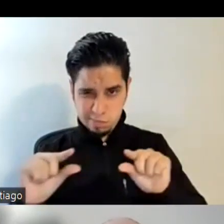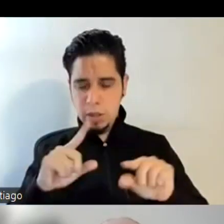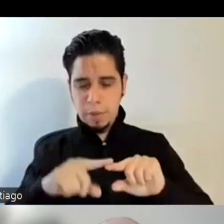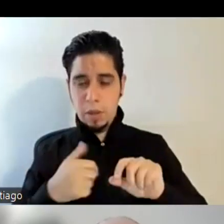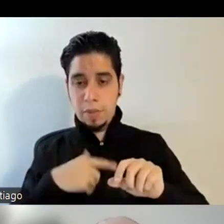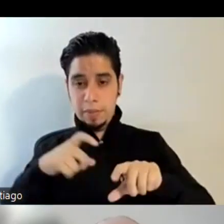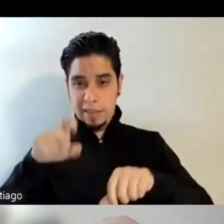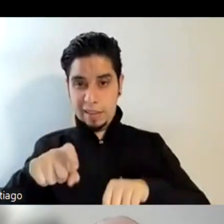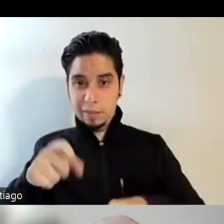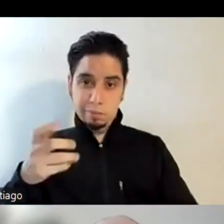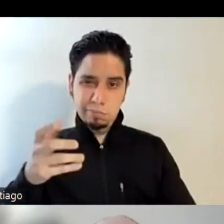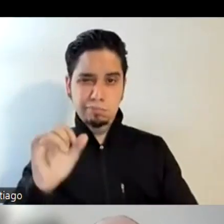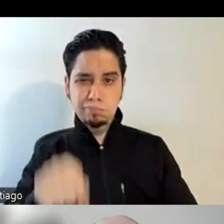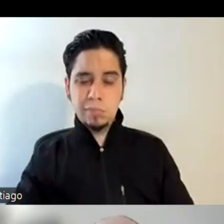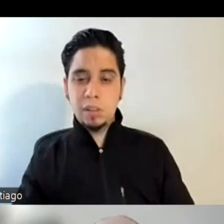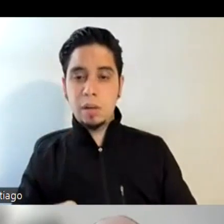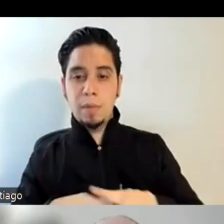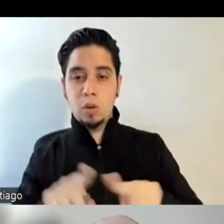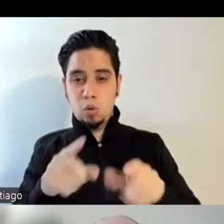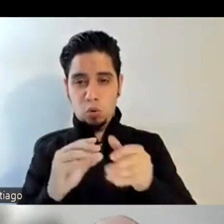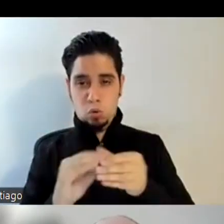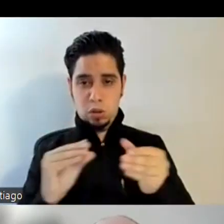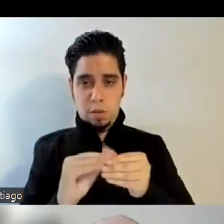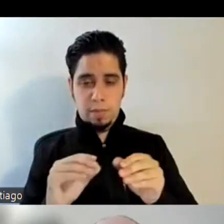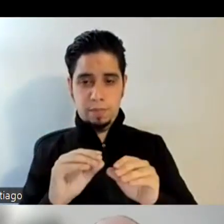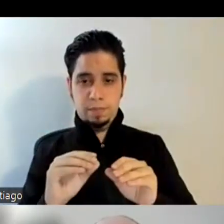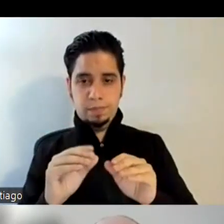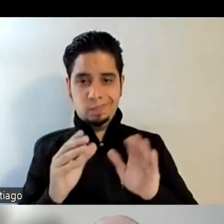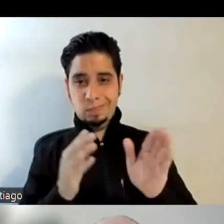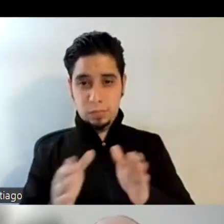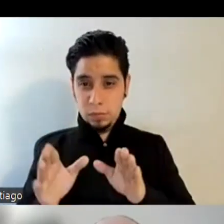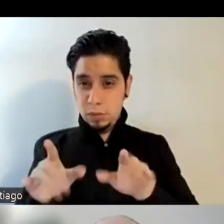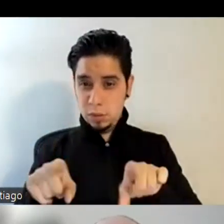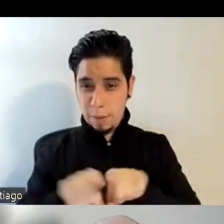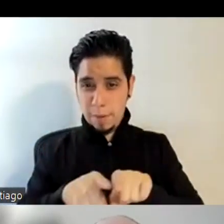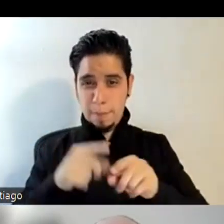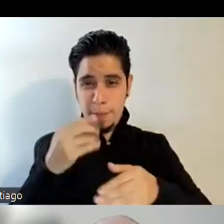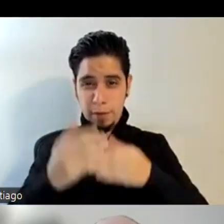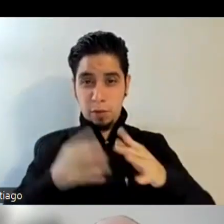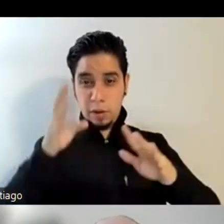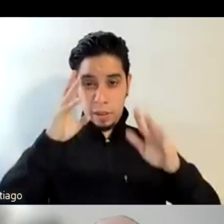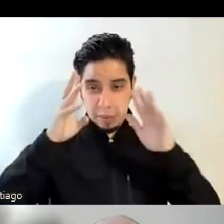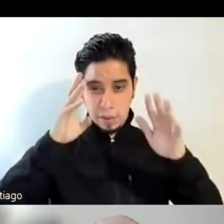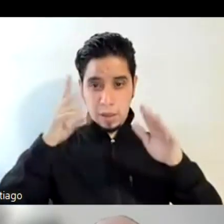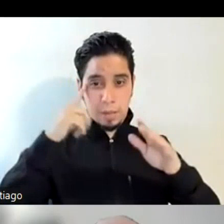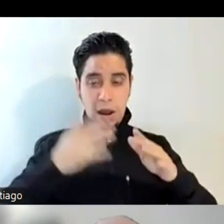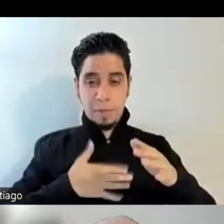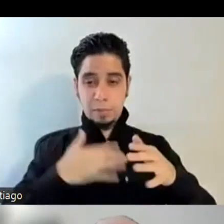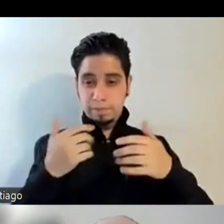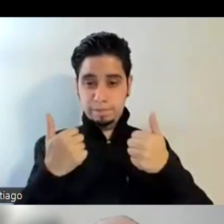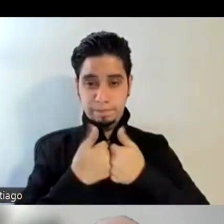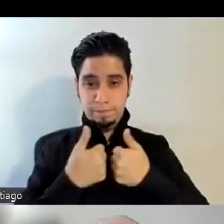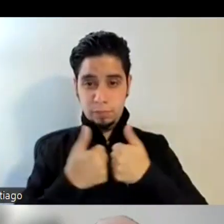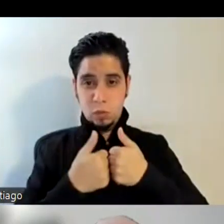tú hablabas, Adriana, de la organización, pero también hay mucha creatividad. Para mí, por ejemplo, ha sido un reto bien grande